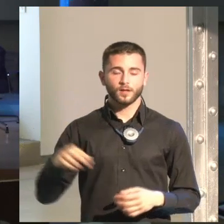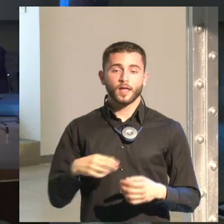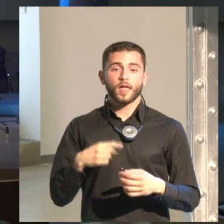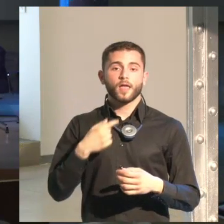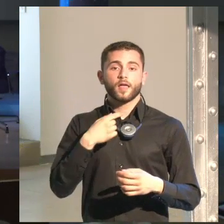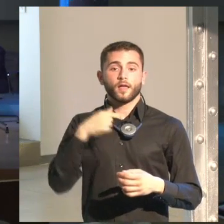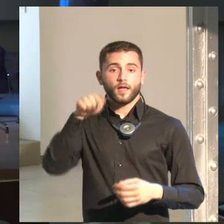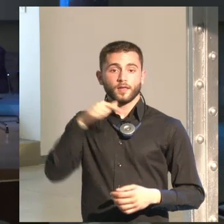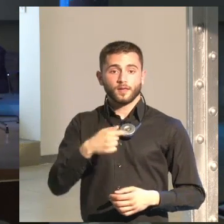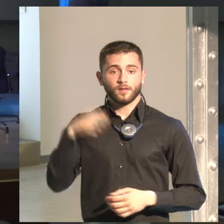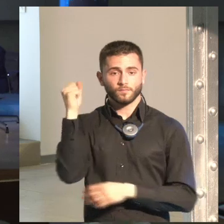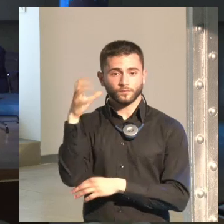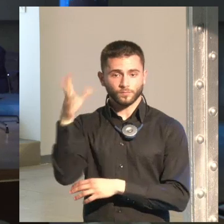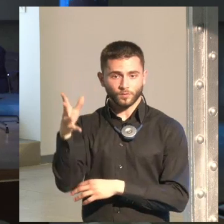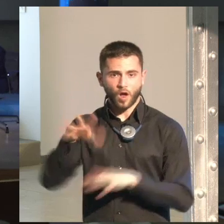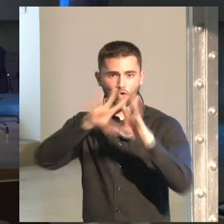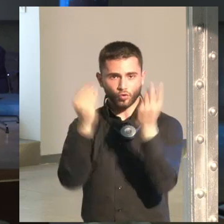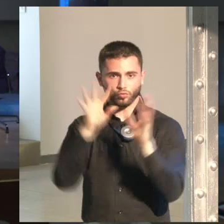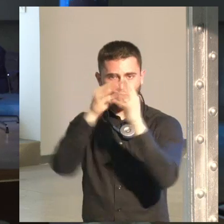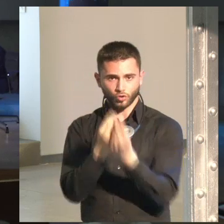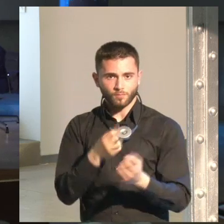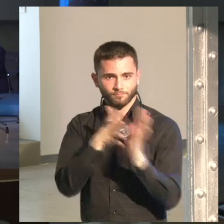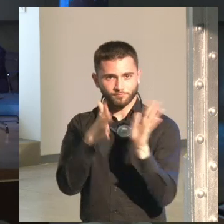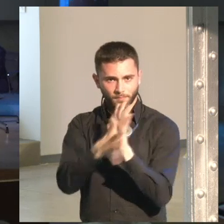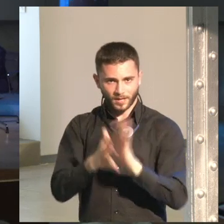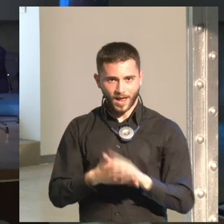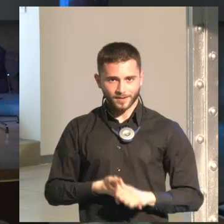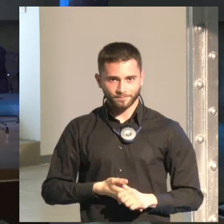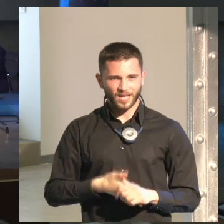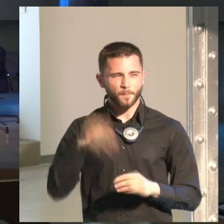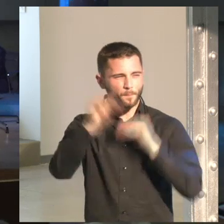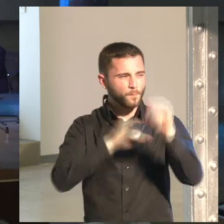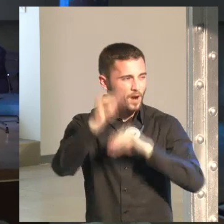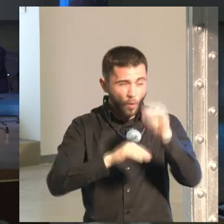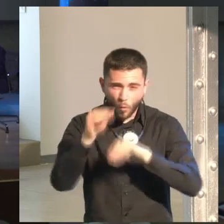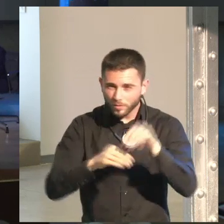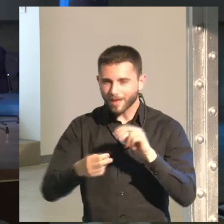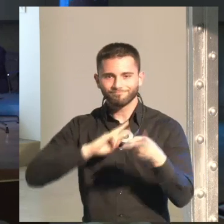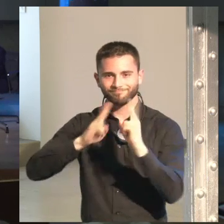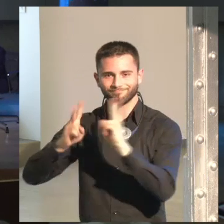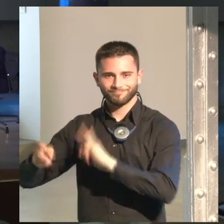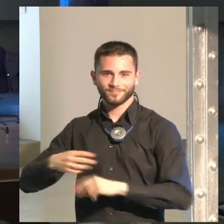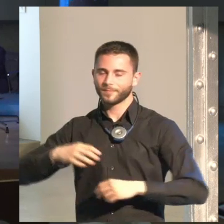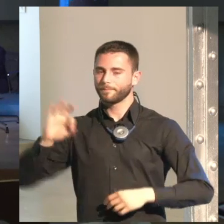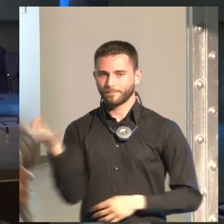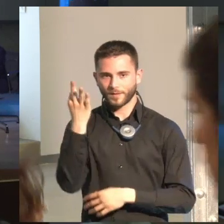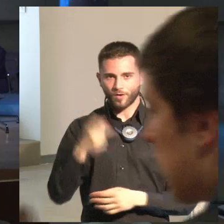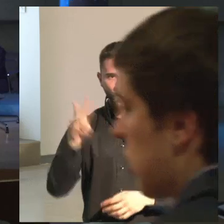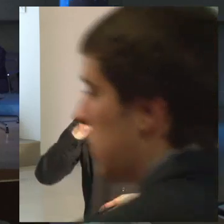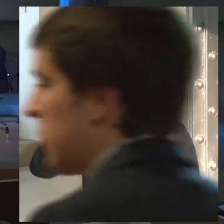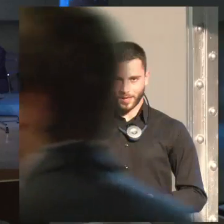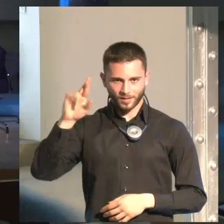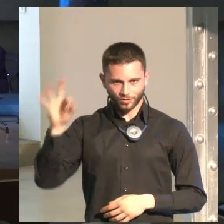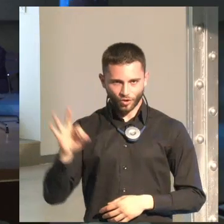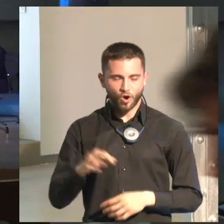dar alguna conclusión y seguro que va a dar respuesta a muchas de las preguntas que teníamos. Como yo conozco a Víctor,